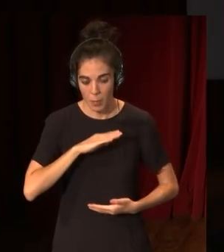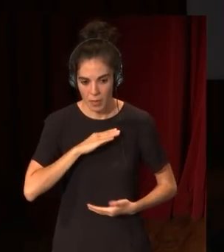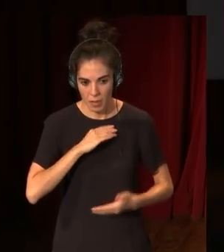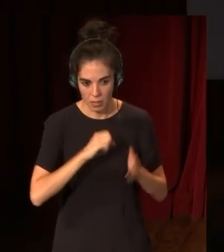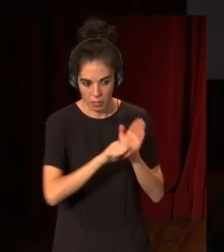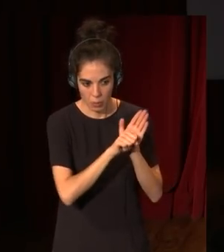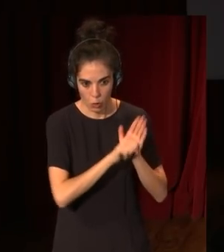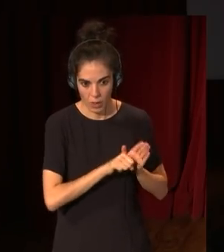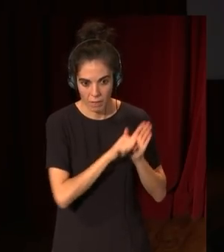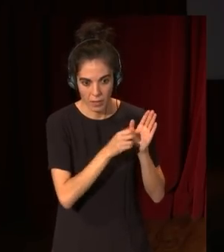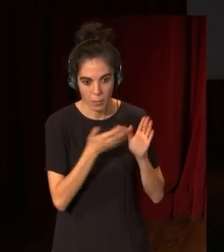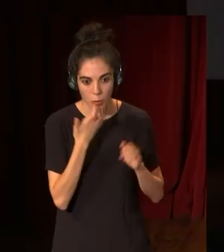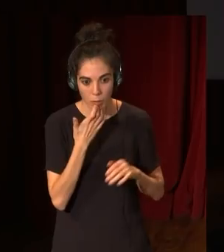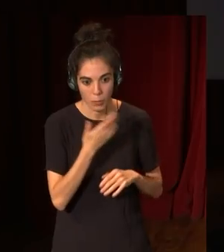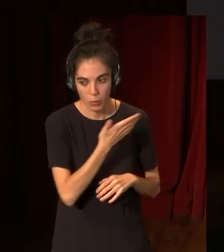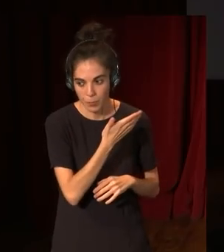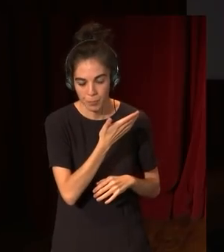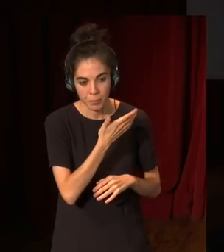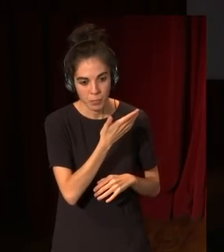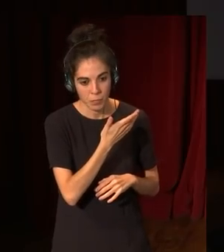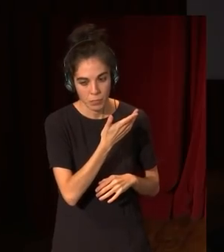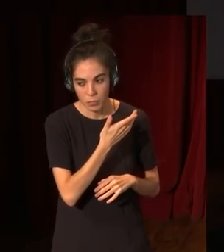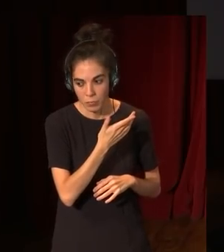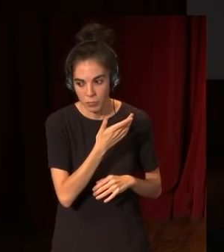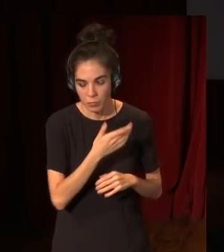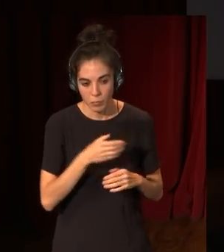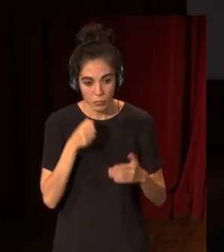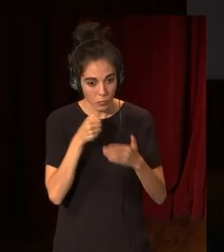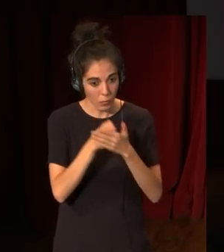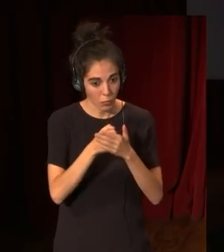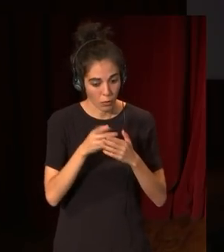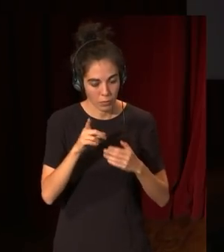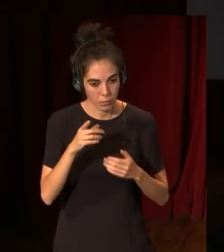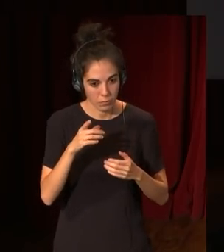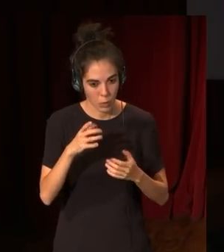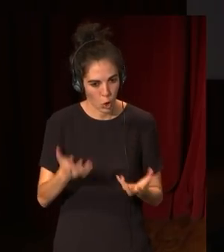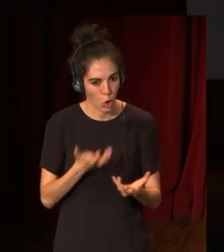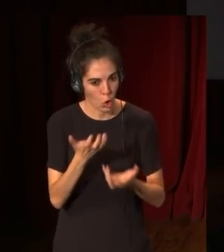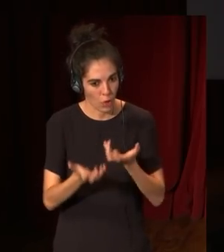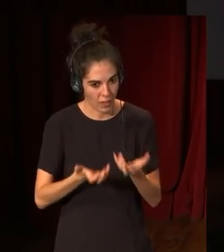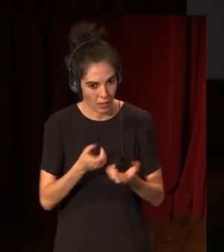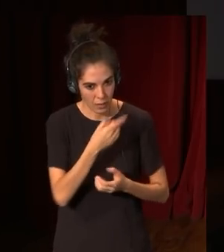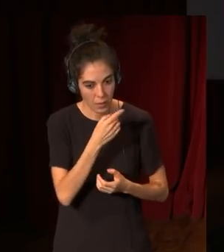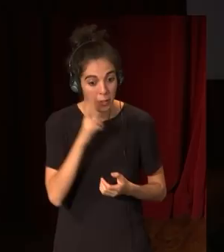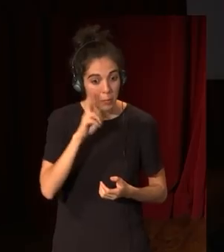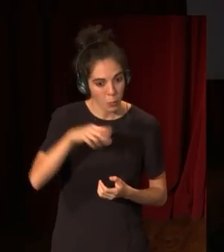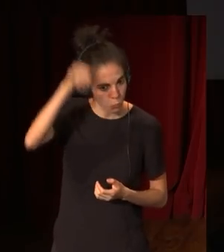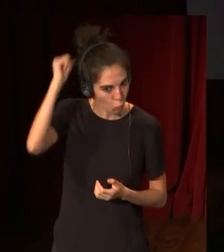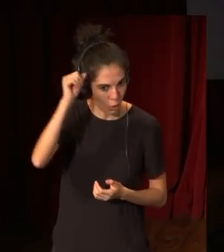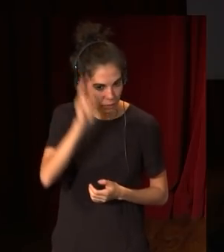plano hay una representación de un claustro y dentro detrás está una cocina en este claustro y cocina vemos a dos monjes